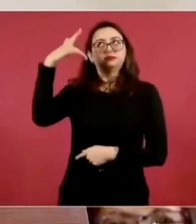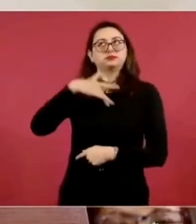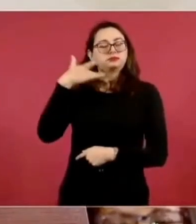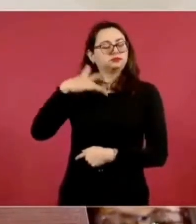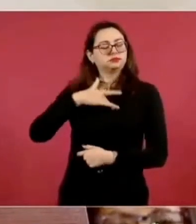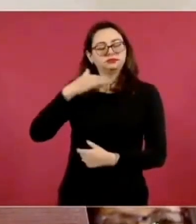conciencia